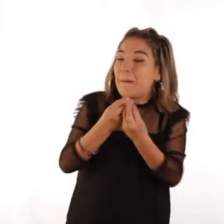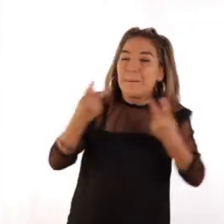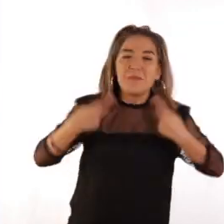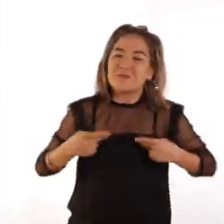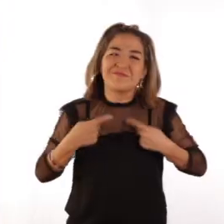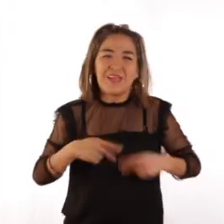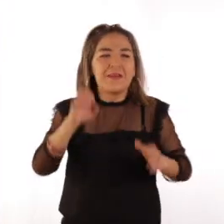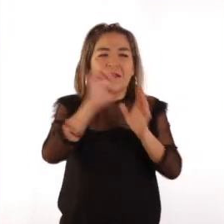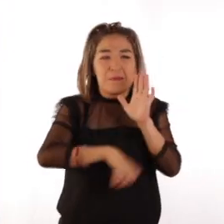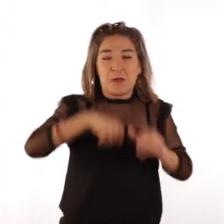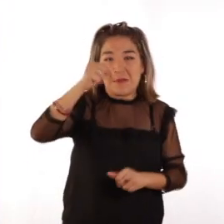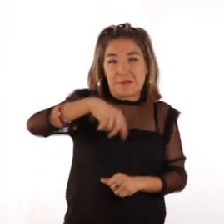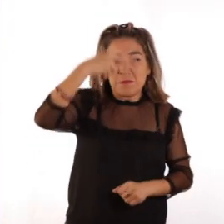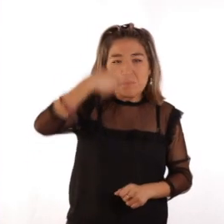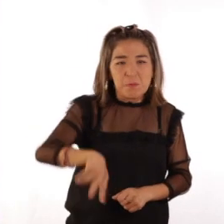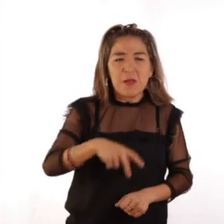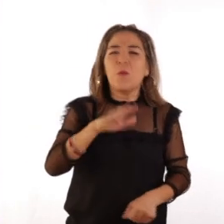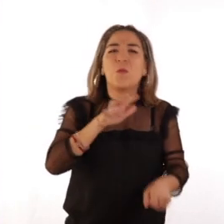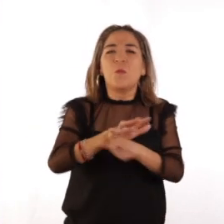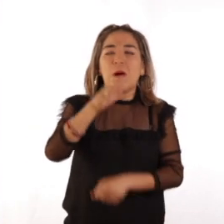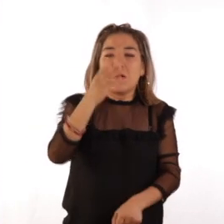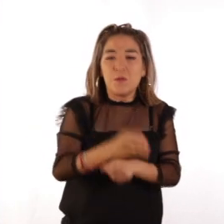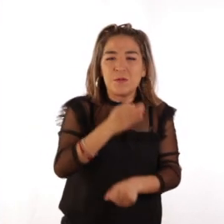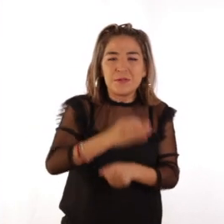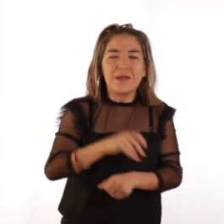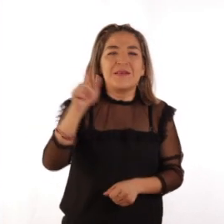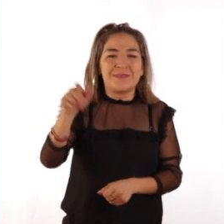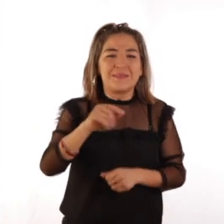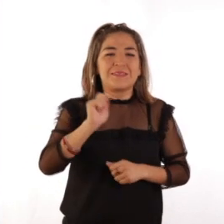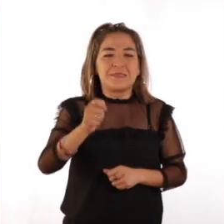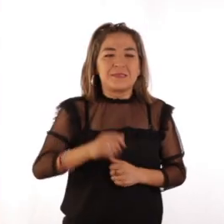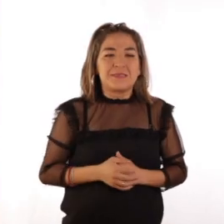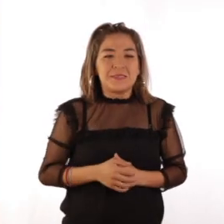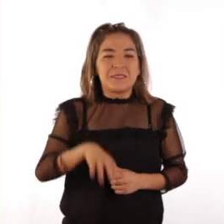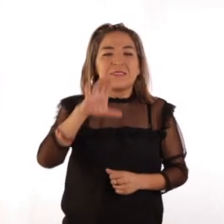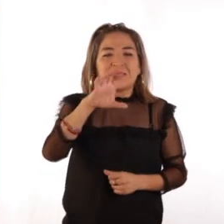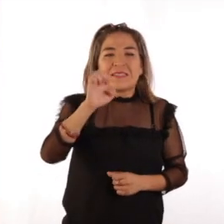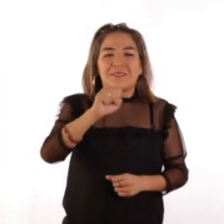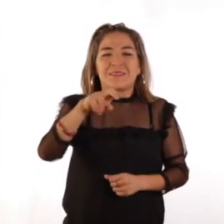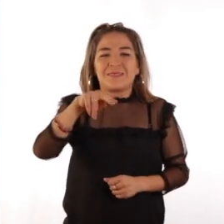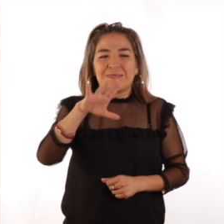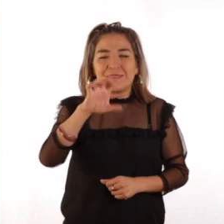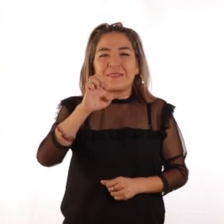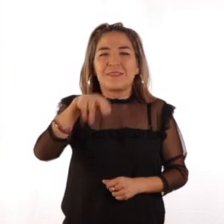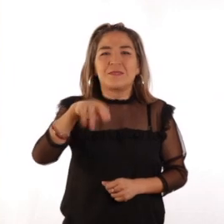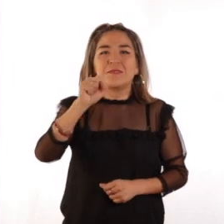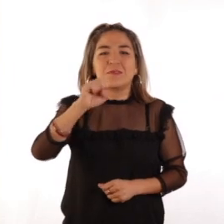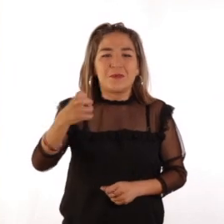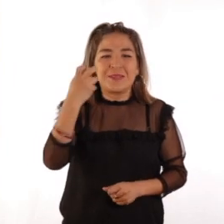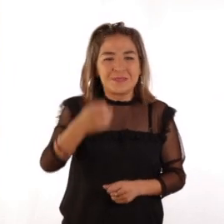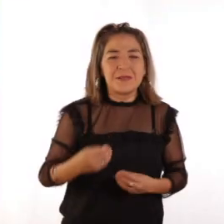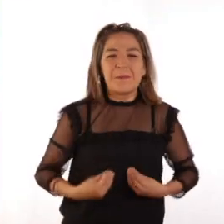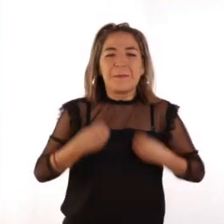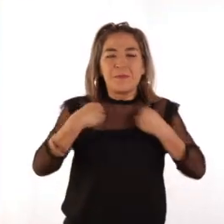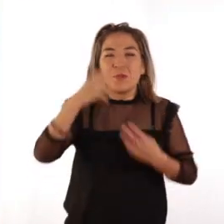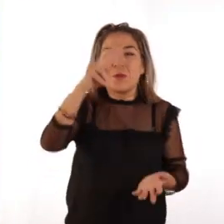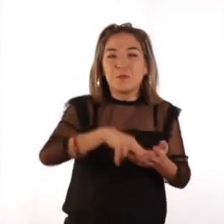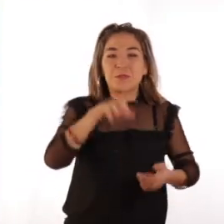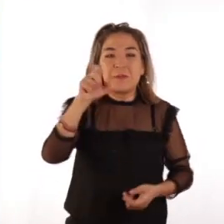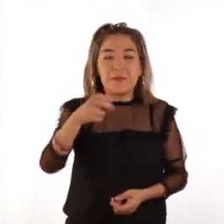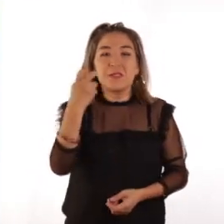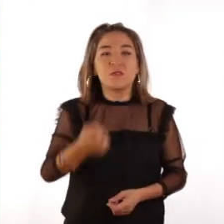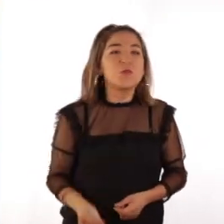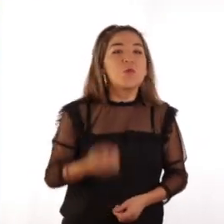de personas. En el caso de México, el más reciente a la fecha es el Censo de Población y Vivienda 2020. Además